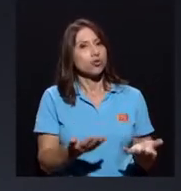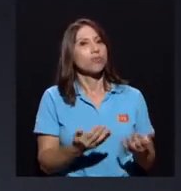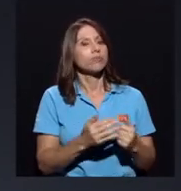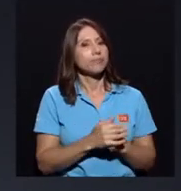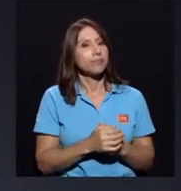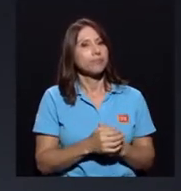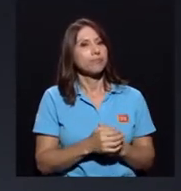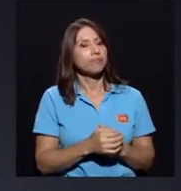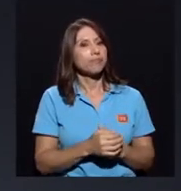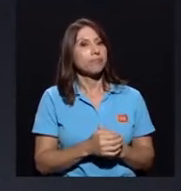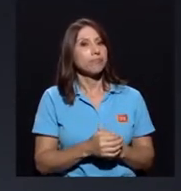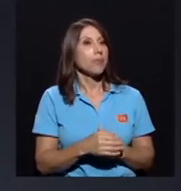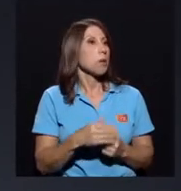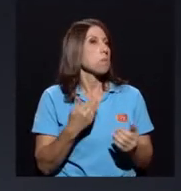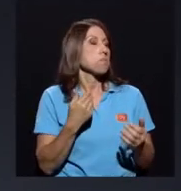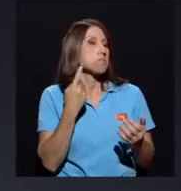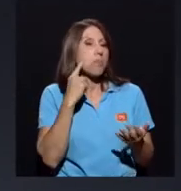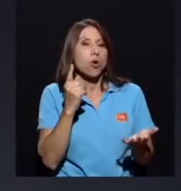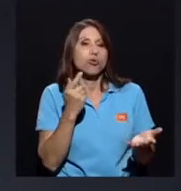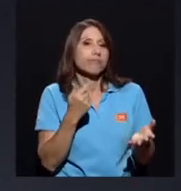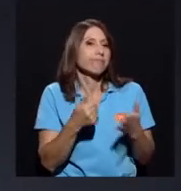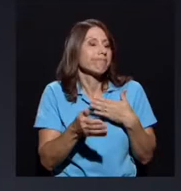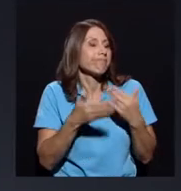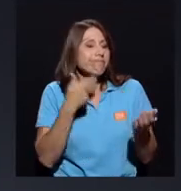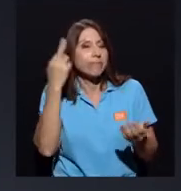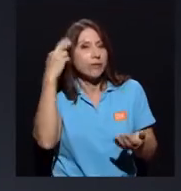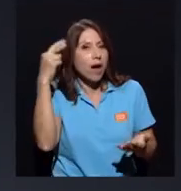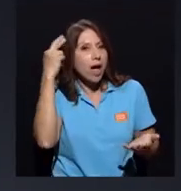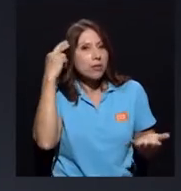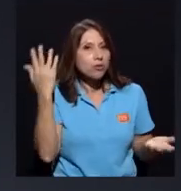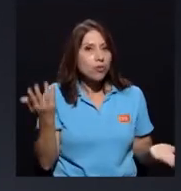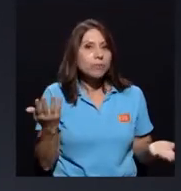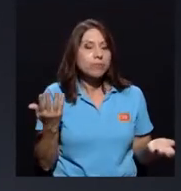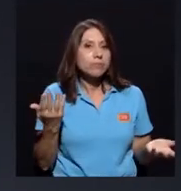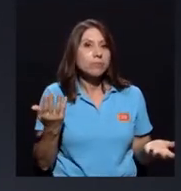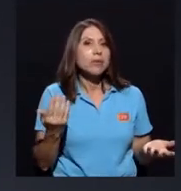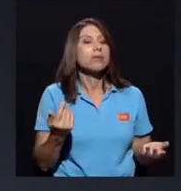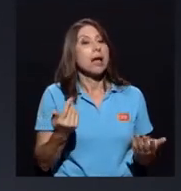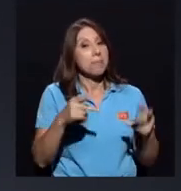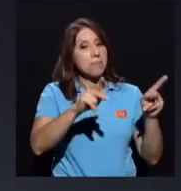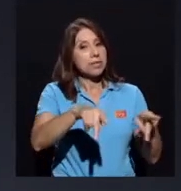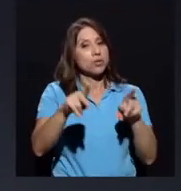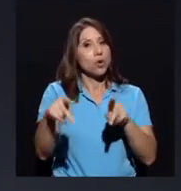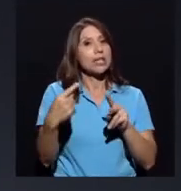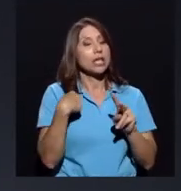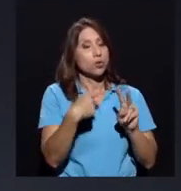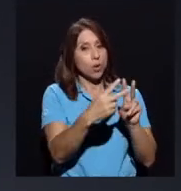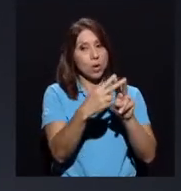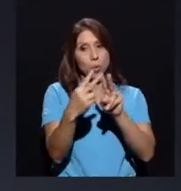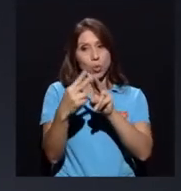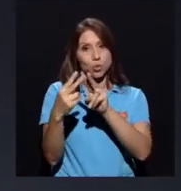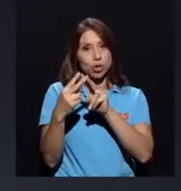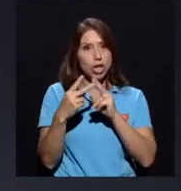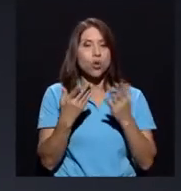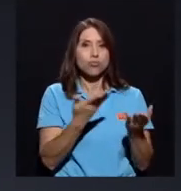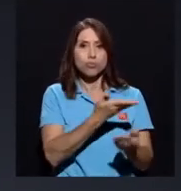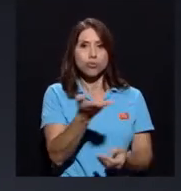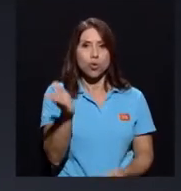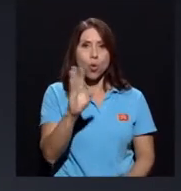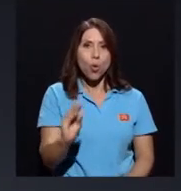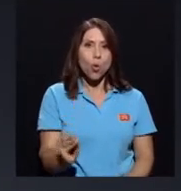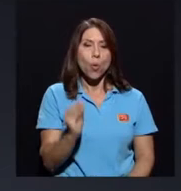por la razón que sea por lo menos a quienes he conocido yo son jóvenes estudiantes